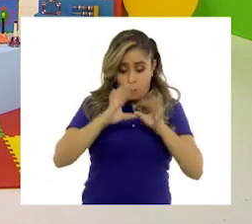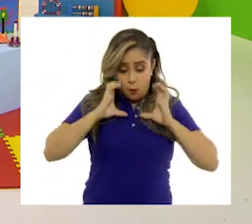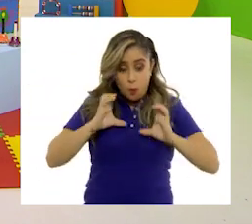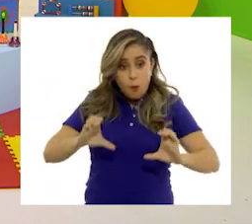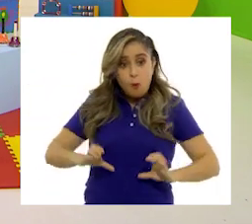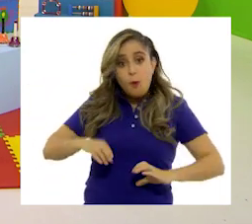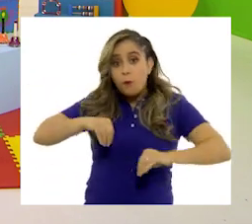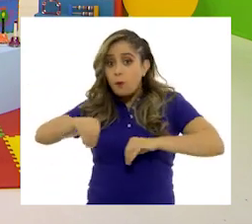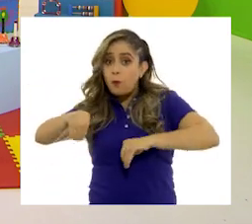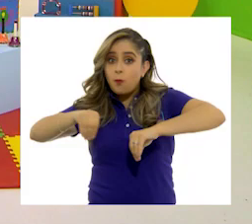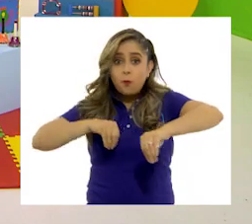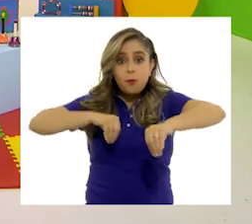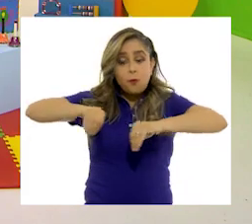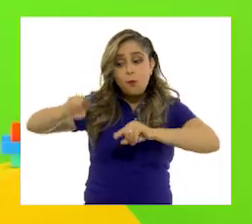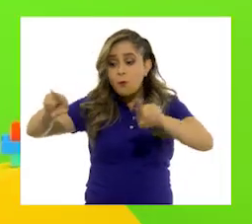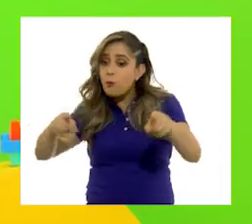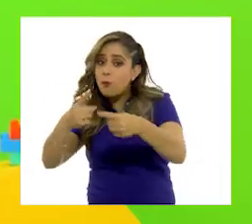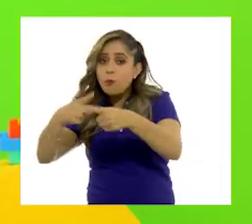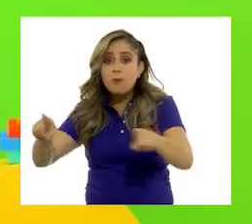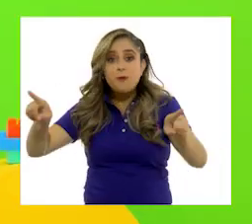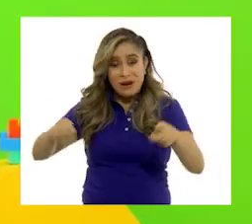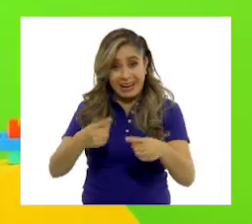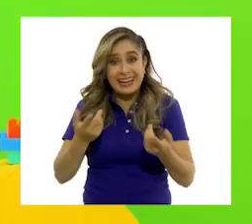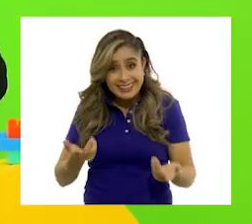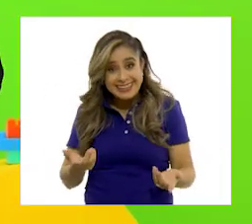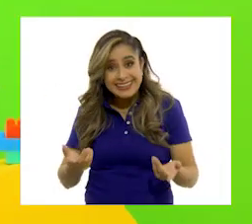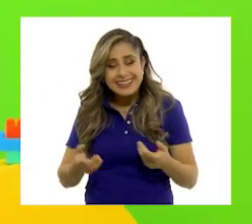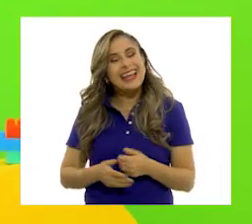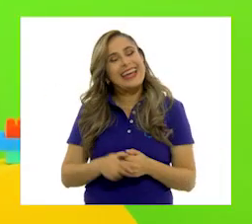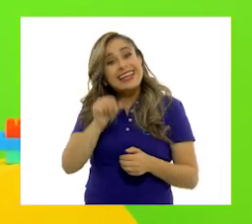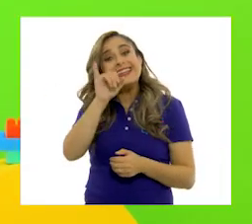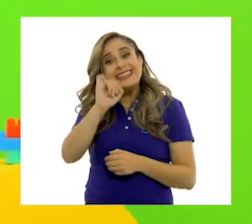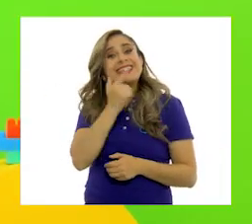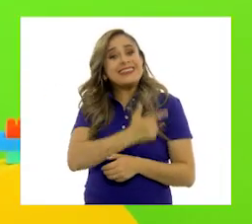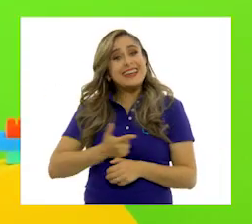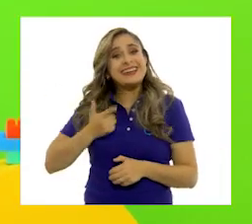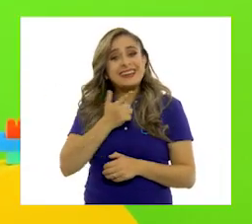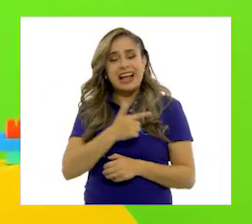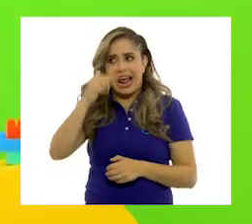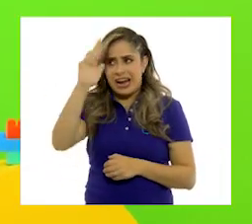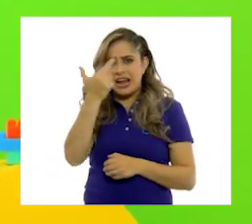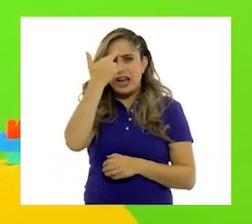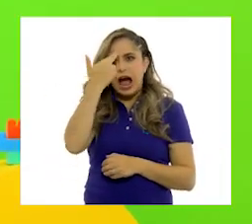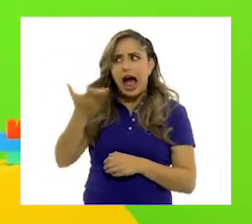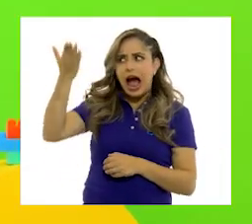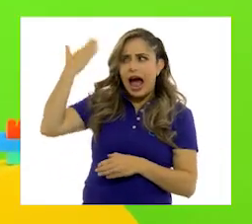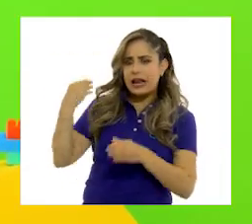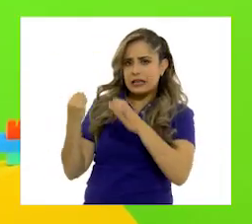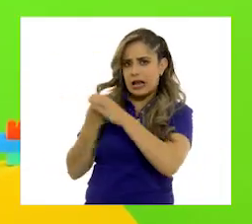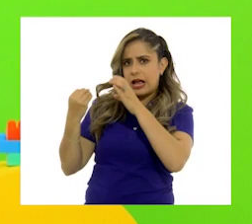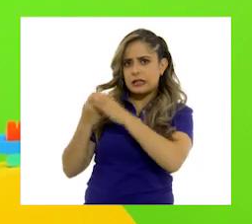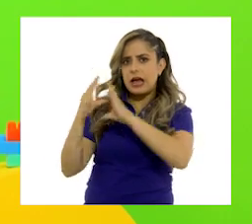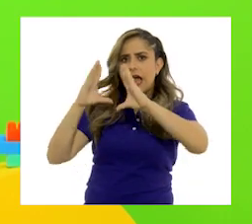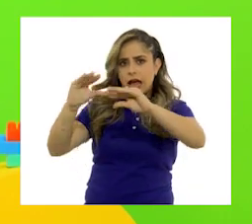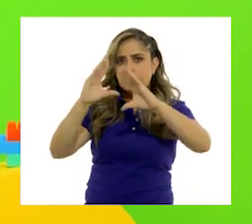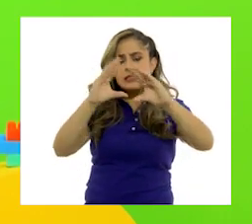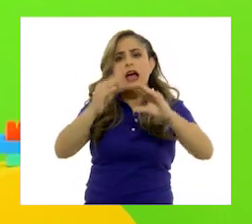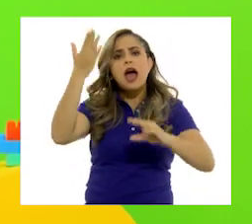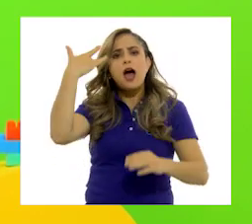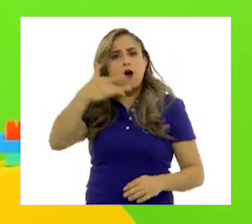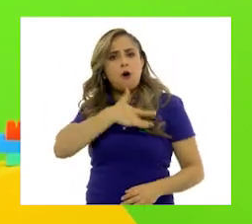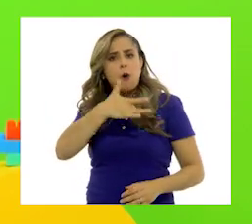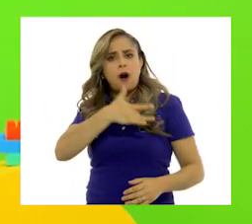con instrumentos musicales. Sí, me encanta la idea. Recuerdo que en otra sesión escuchamos el latido de nuestro